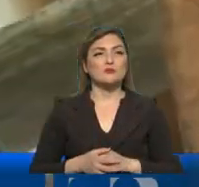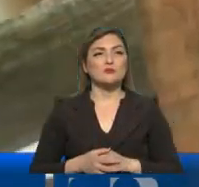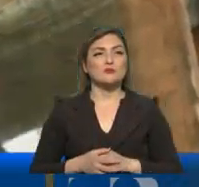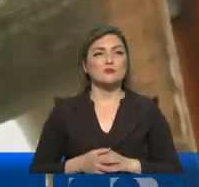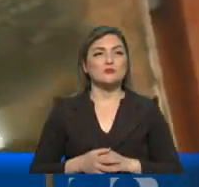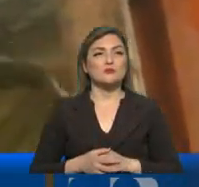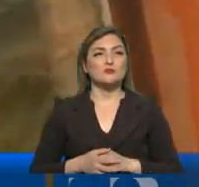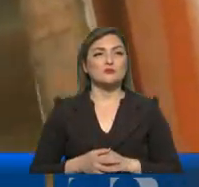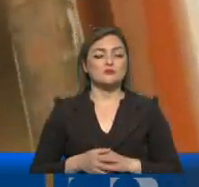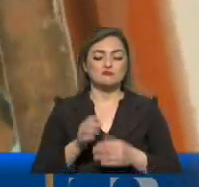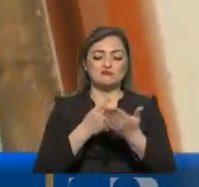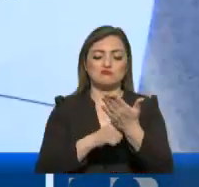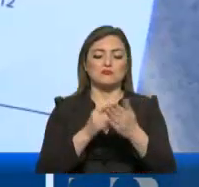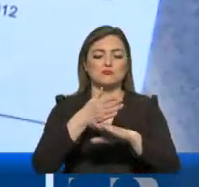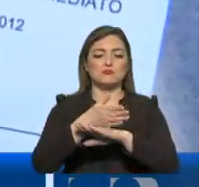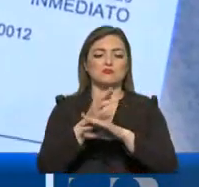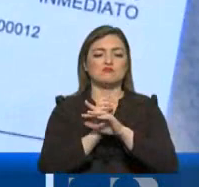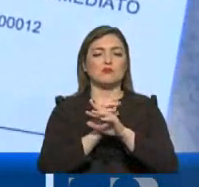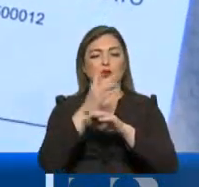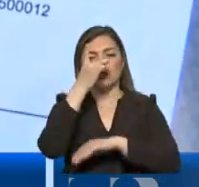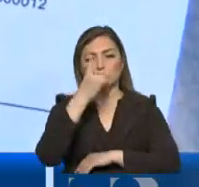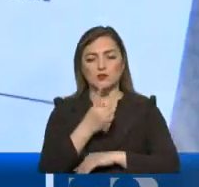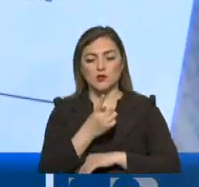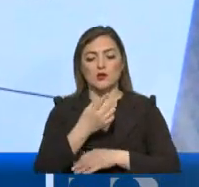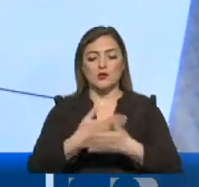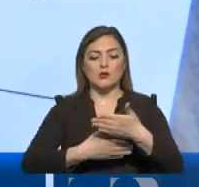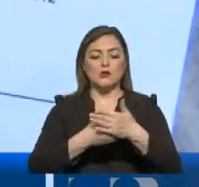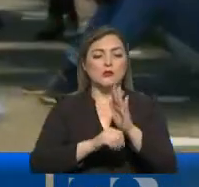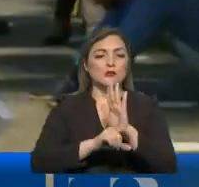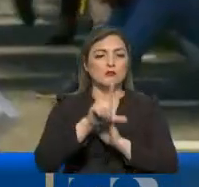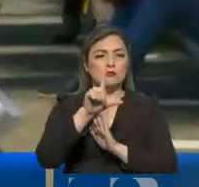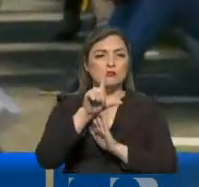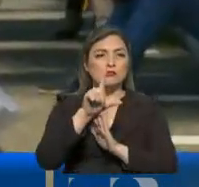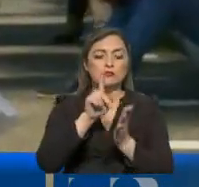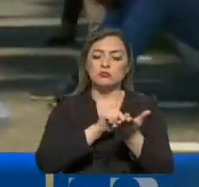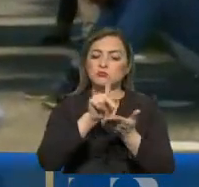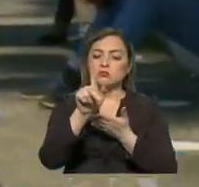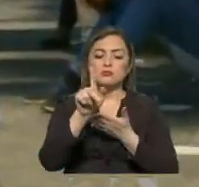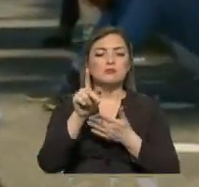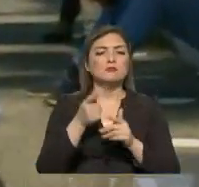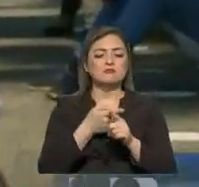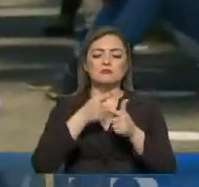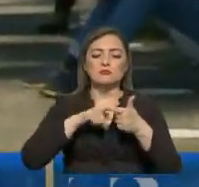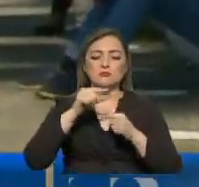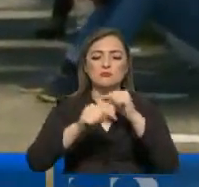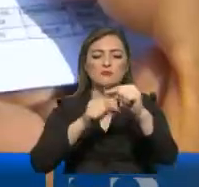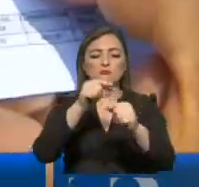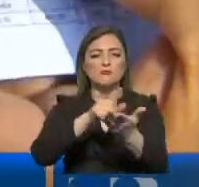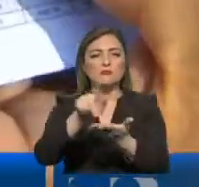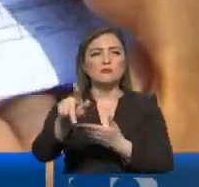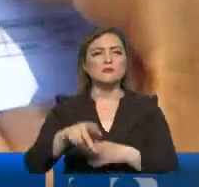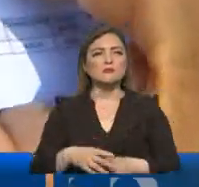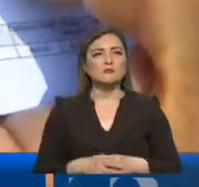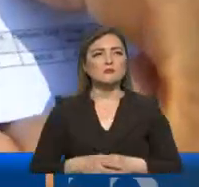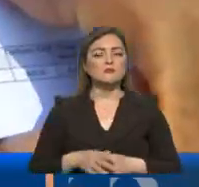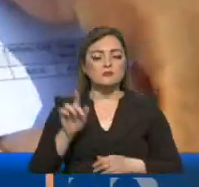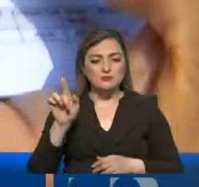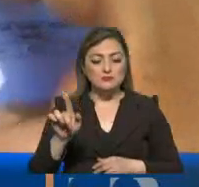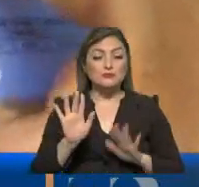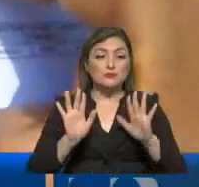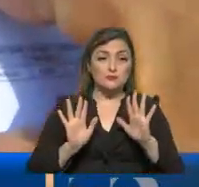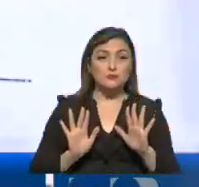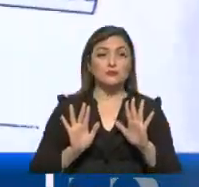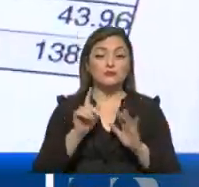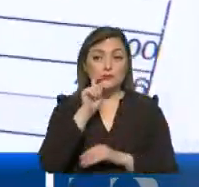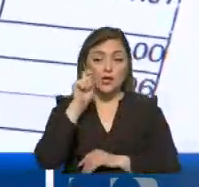harán las refacturaciones necesarias. A quienes iguales salgan valores altos por cancelar, CENEL ofrecerá convenios de pago. Maldonado recuerda que cuando hay